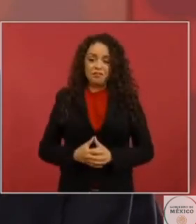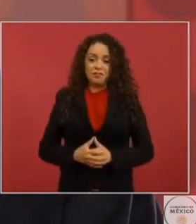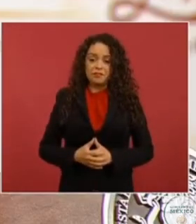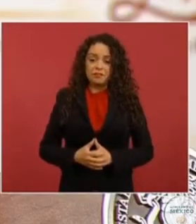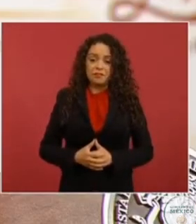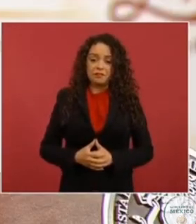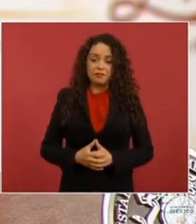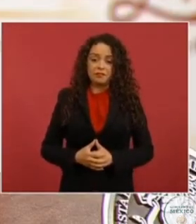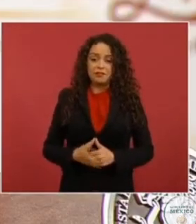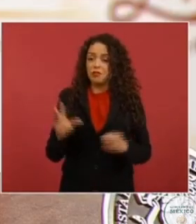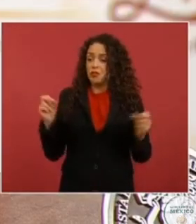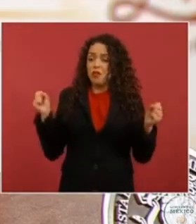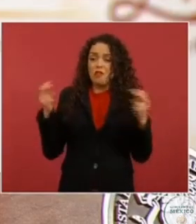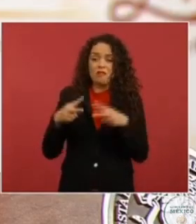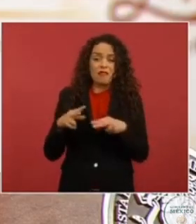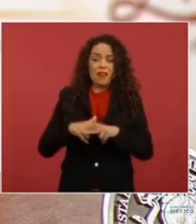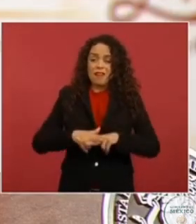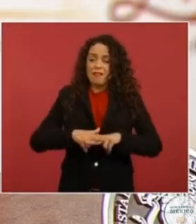En nada.